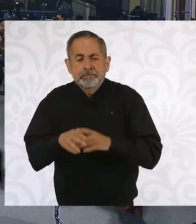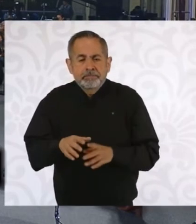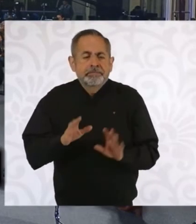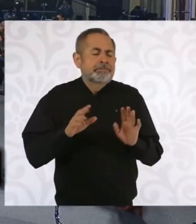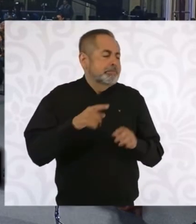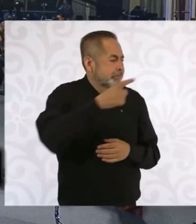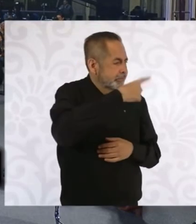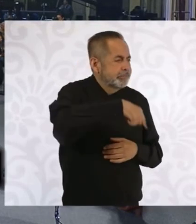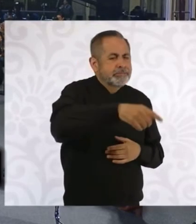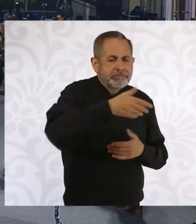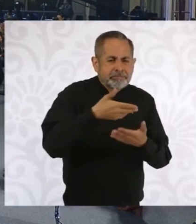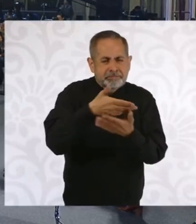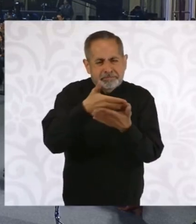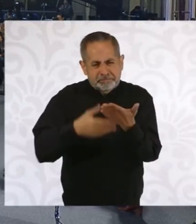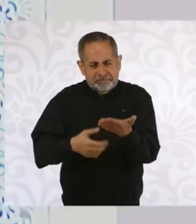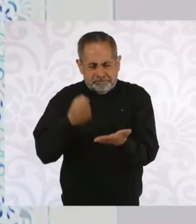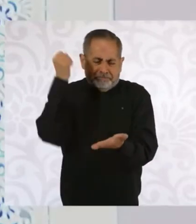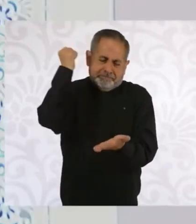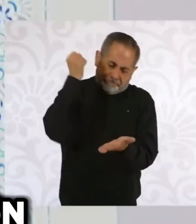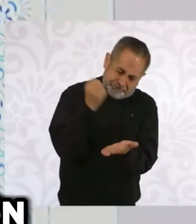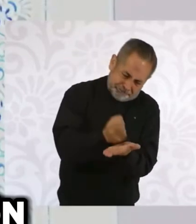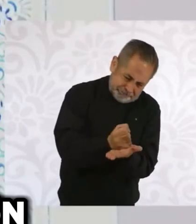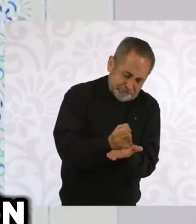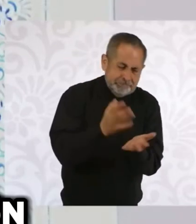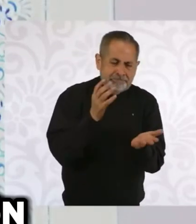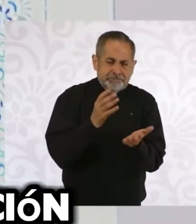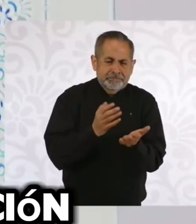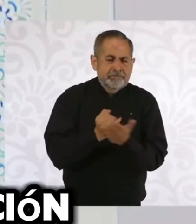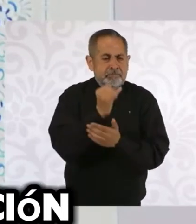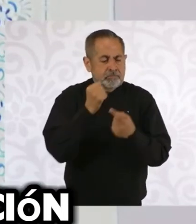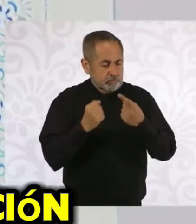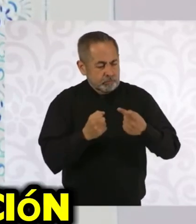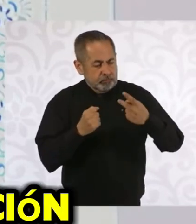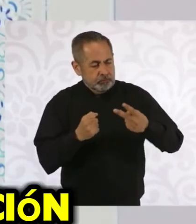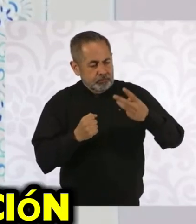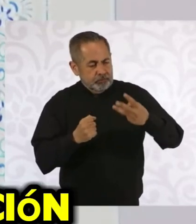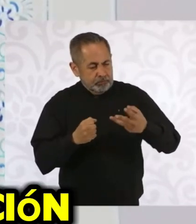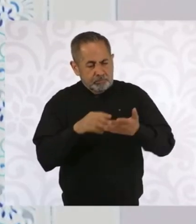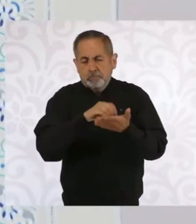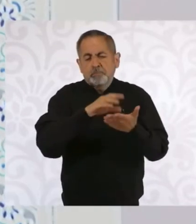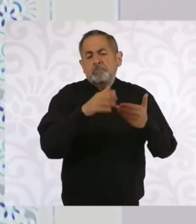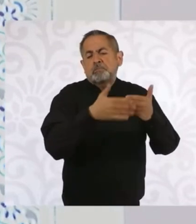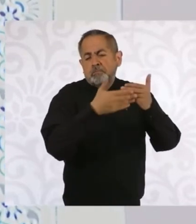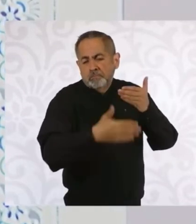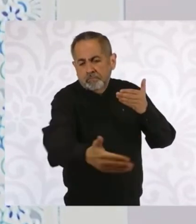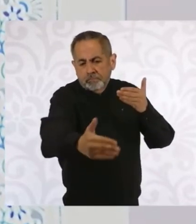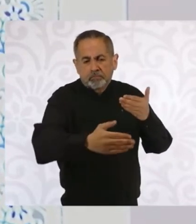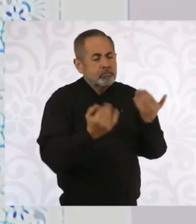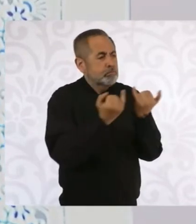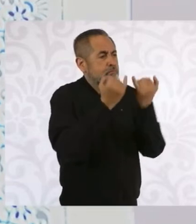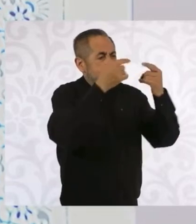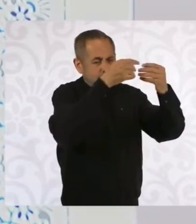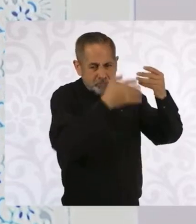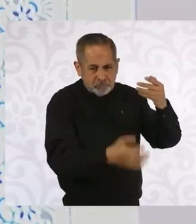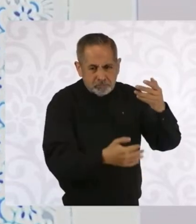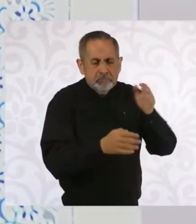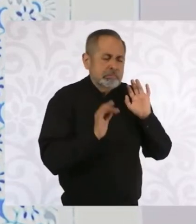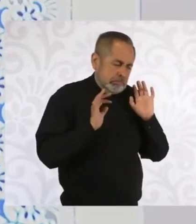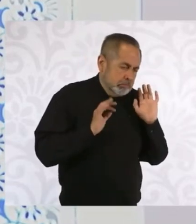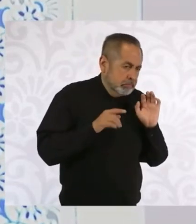Jurisprudencia, puede haber jurisprudencia en ese sentido, sí, pero cambiar la Constitución desde el Poder